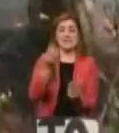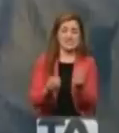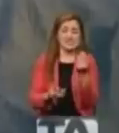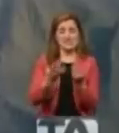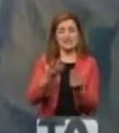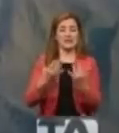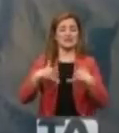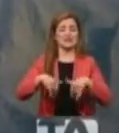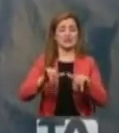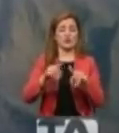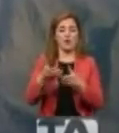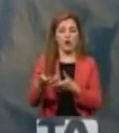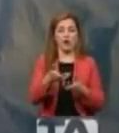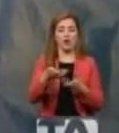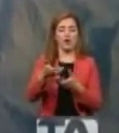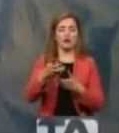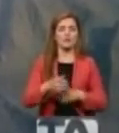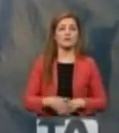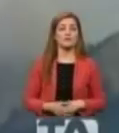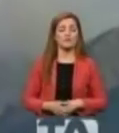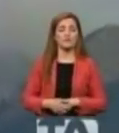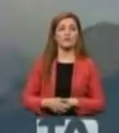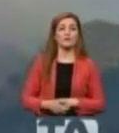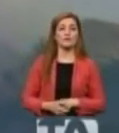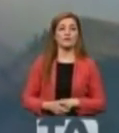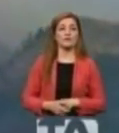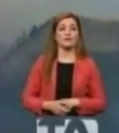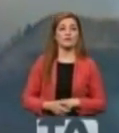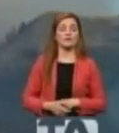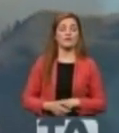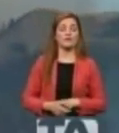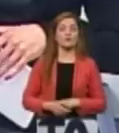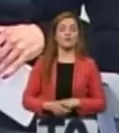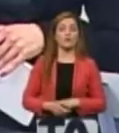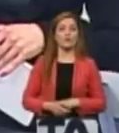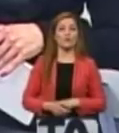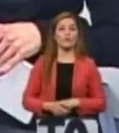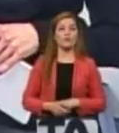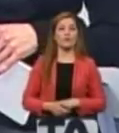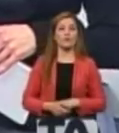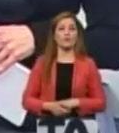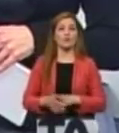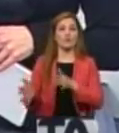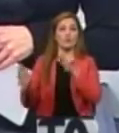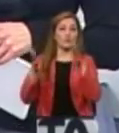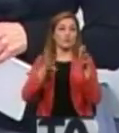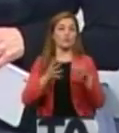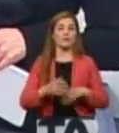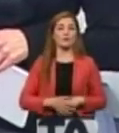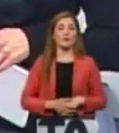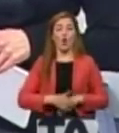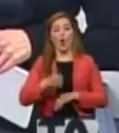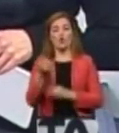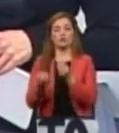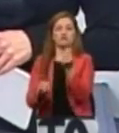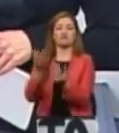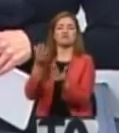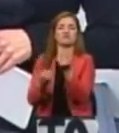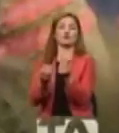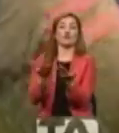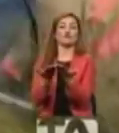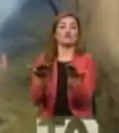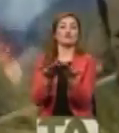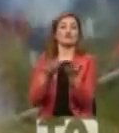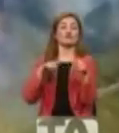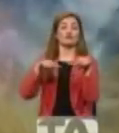bomberos. En la provincia de La Soa, Iván Rodríguez, 24 horas. Y mientras tanto, otro incendio forestal se registró